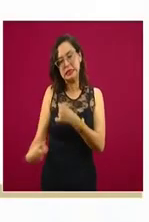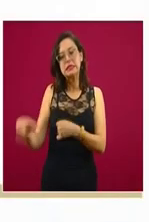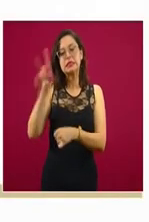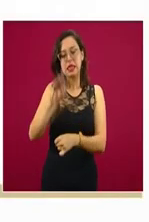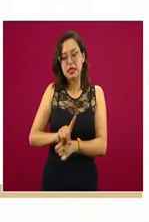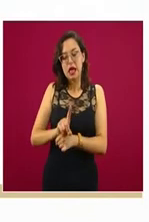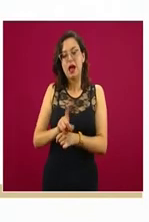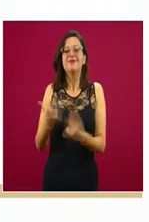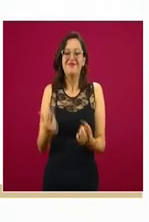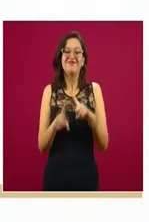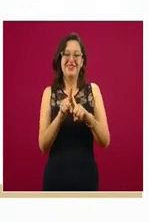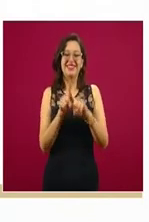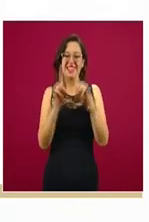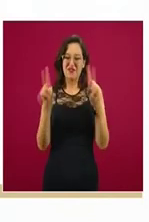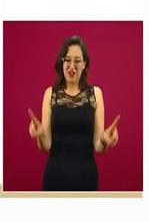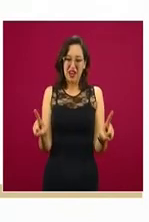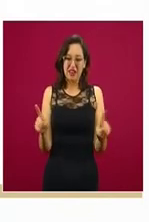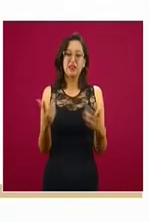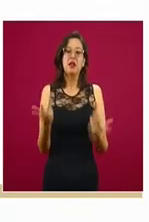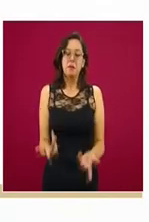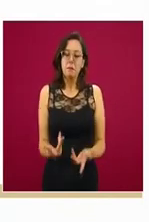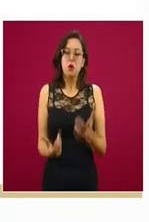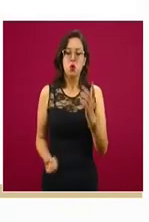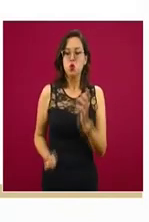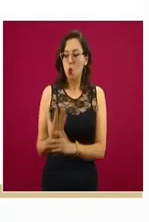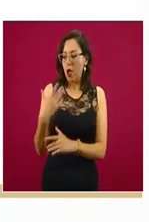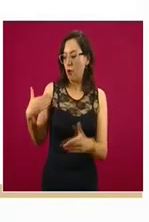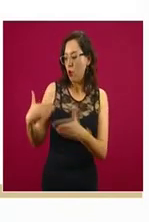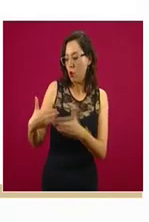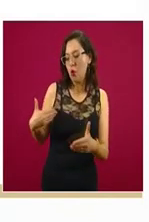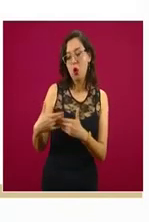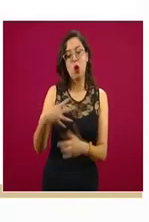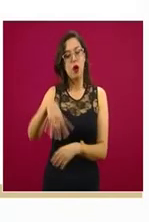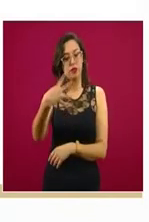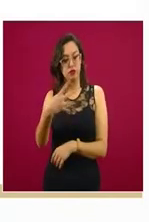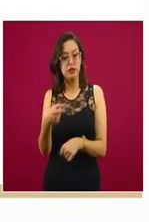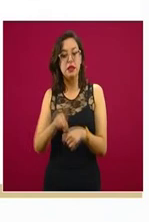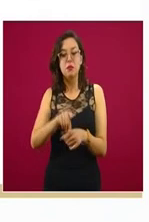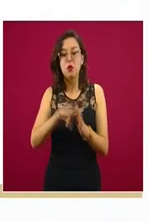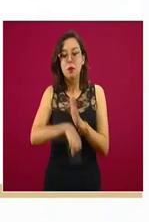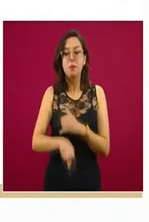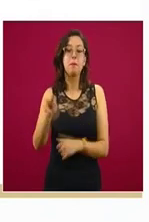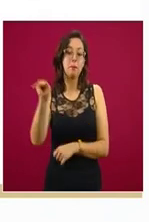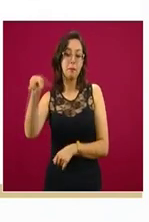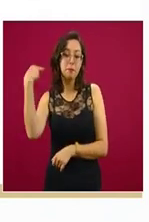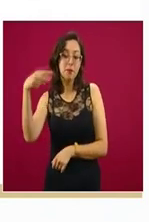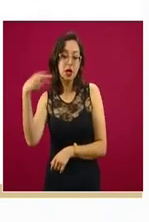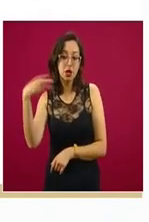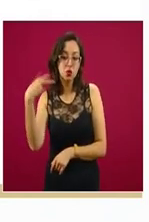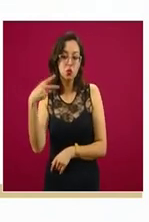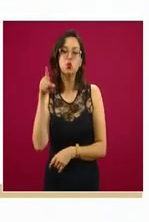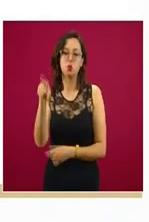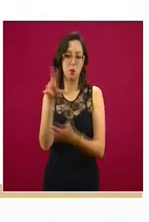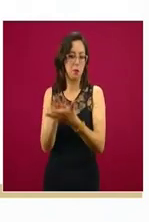presencia de la enfermedad, que es más activa o más nueva. Vemos, por ejemplo, a Veracruz, que tiene también